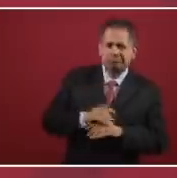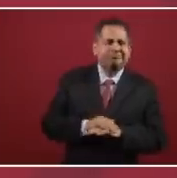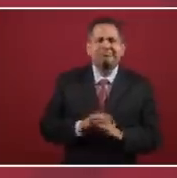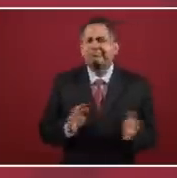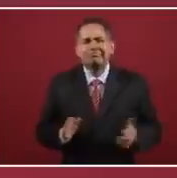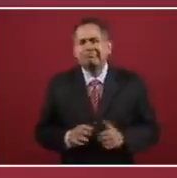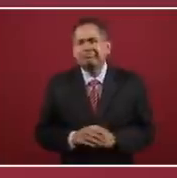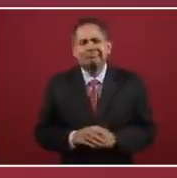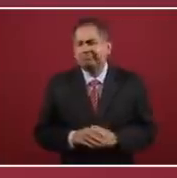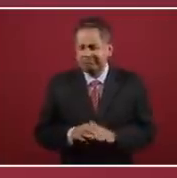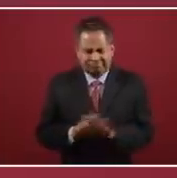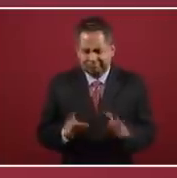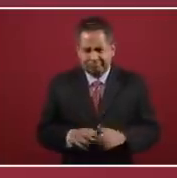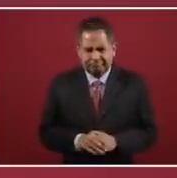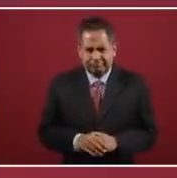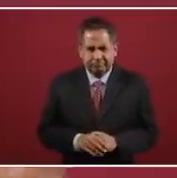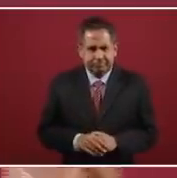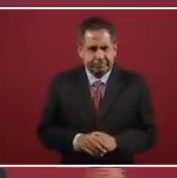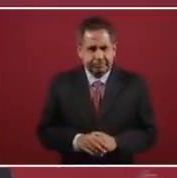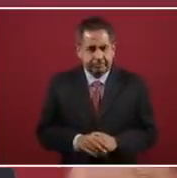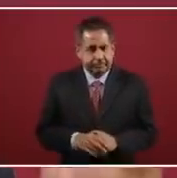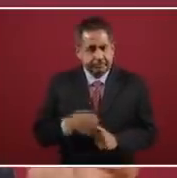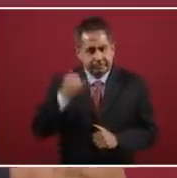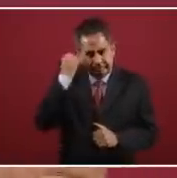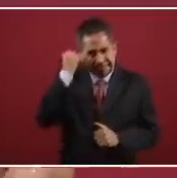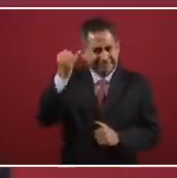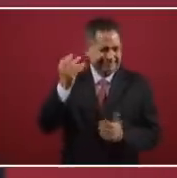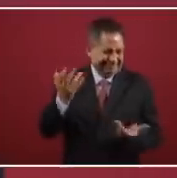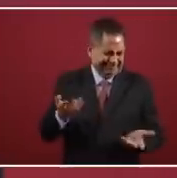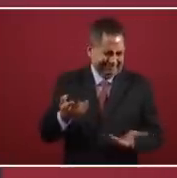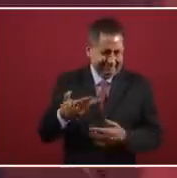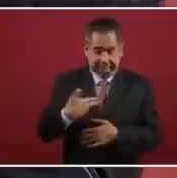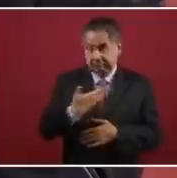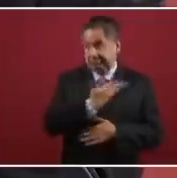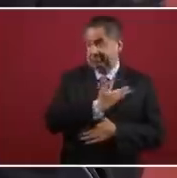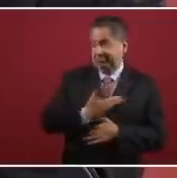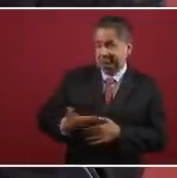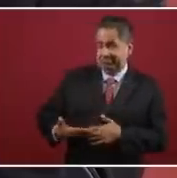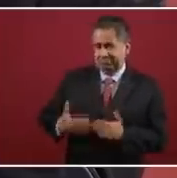imagínense que el presidente